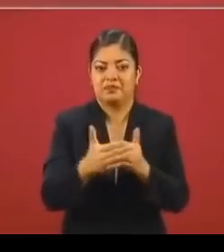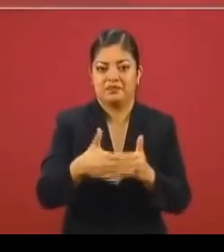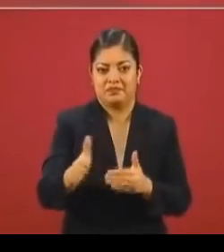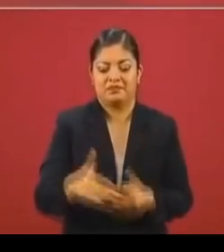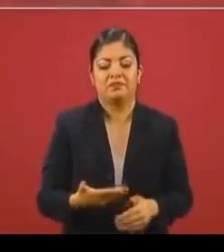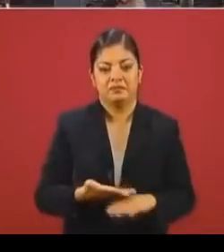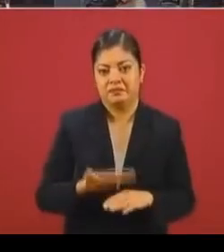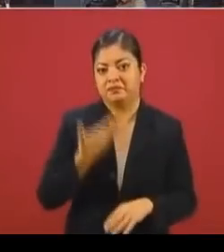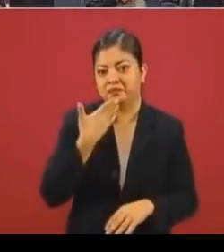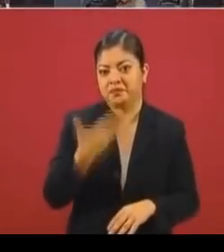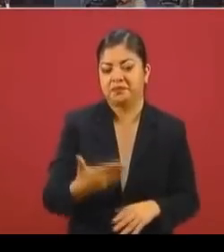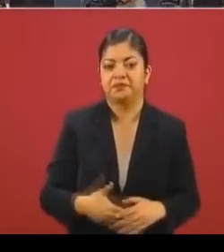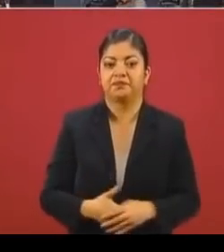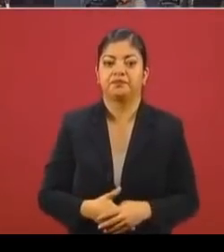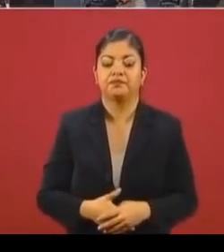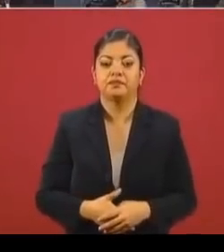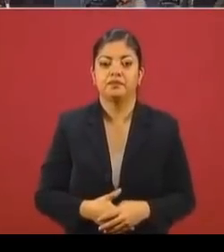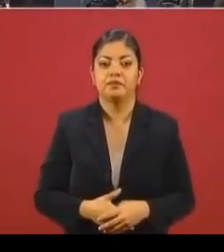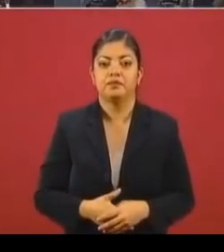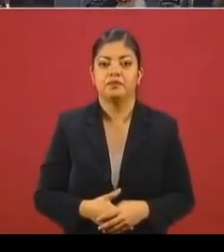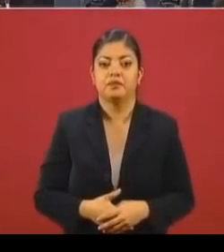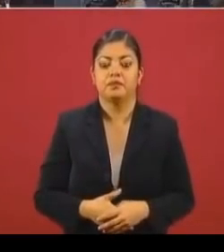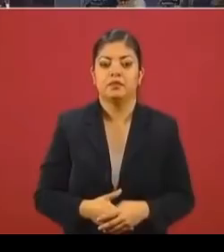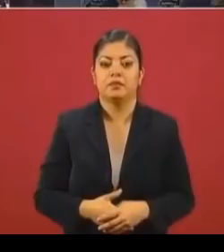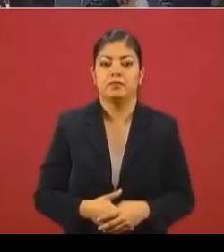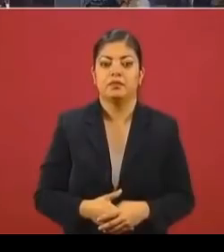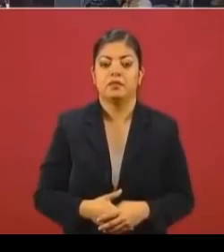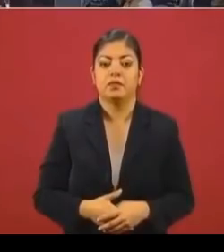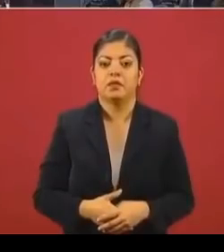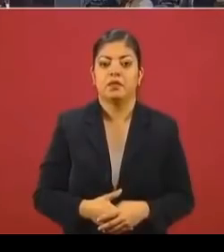Muy bien. Vamos con